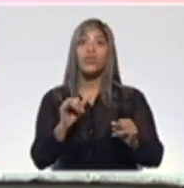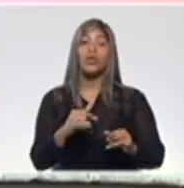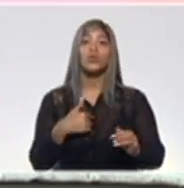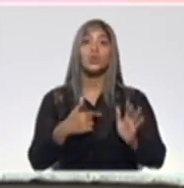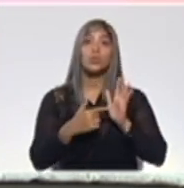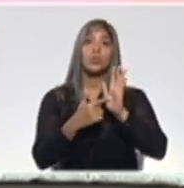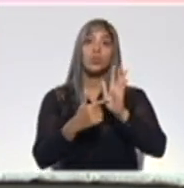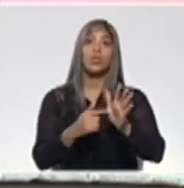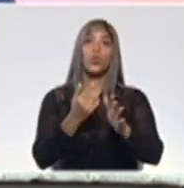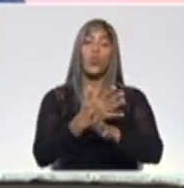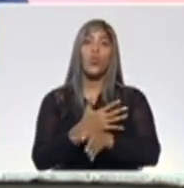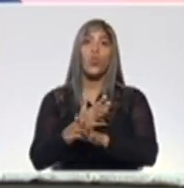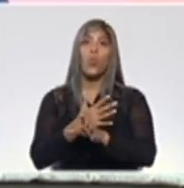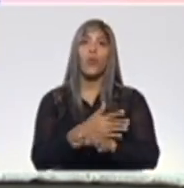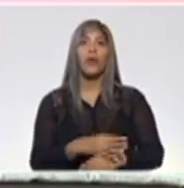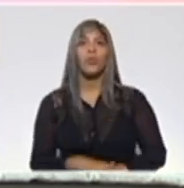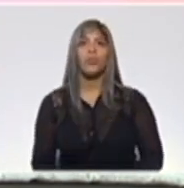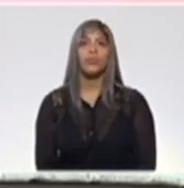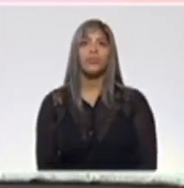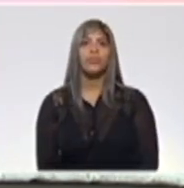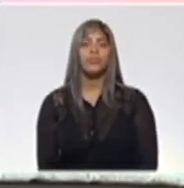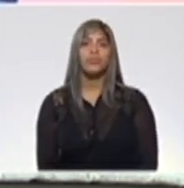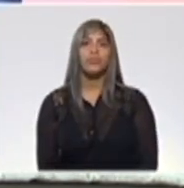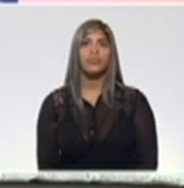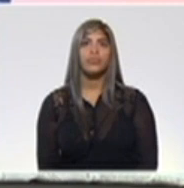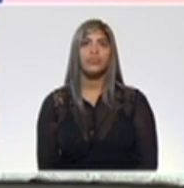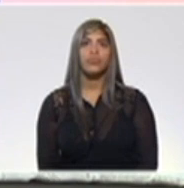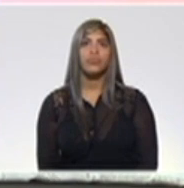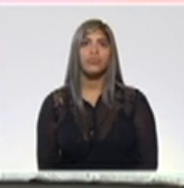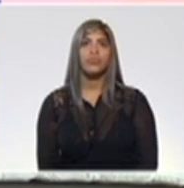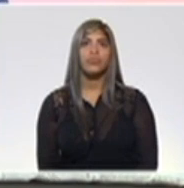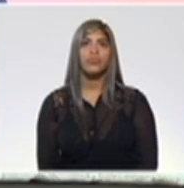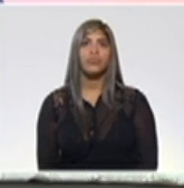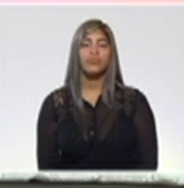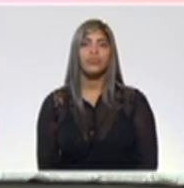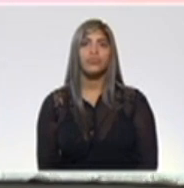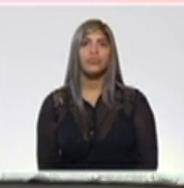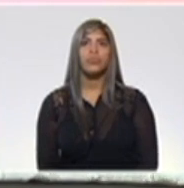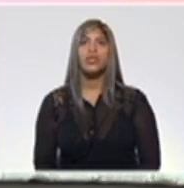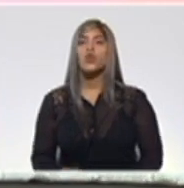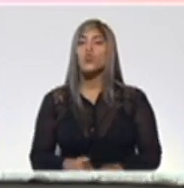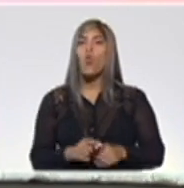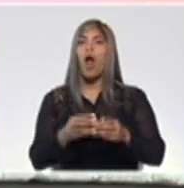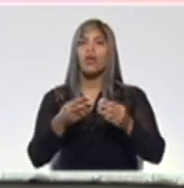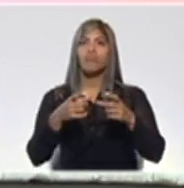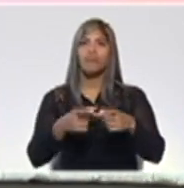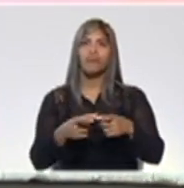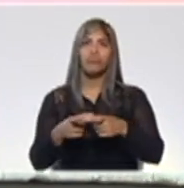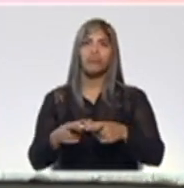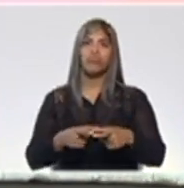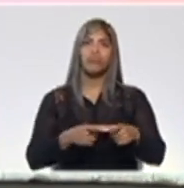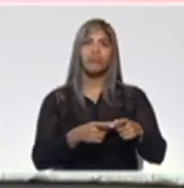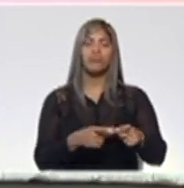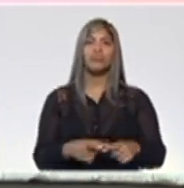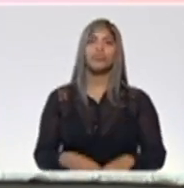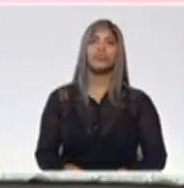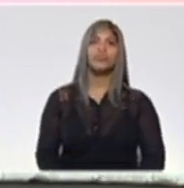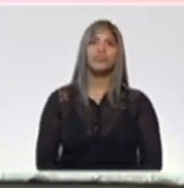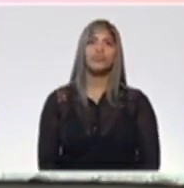voy a presentar un juego didáctico. Son unas fichas que con